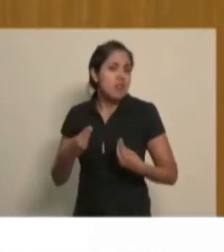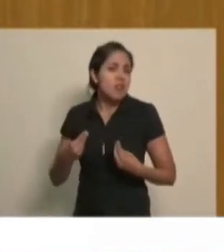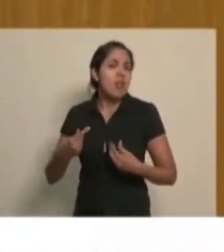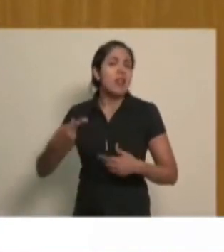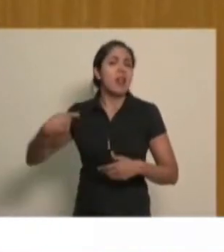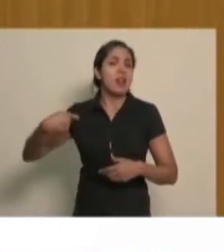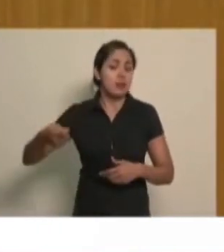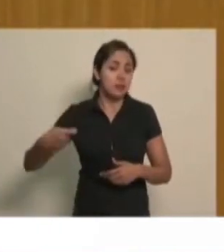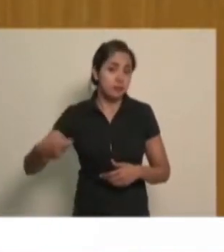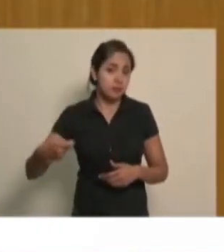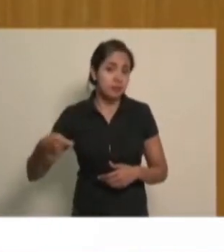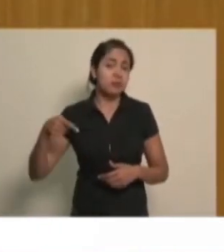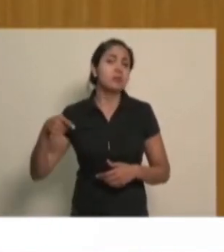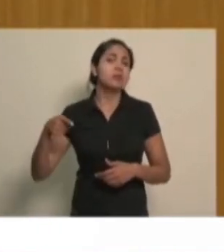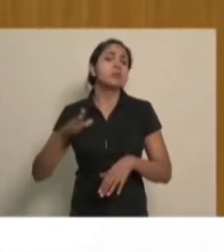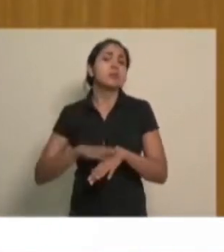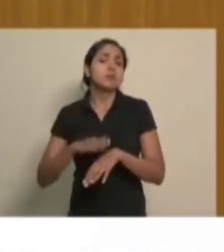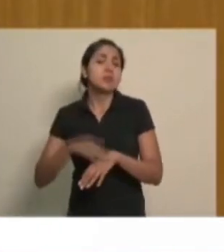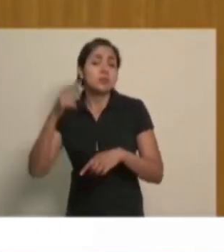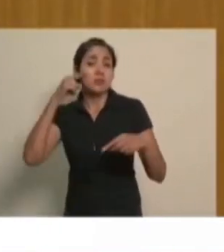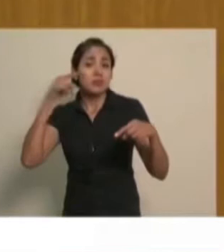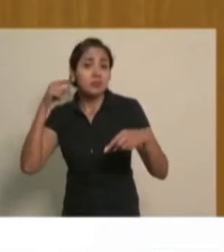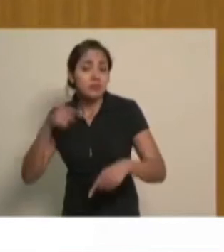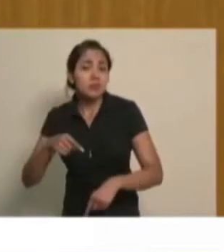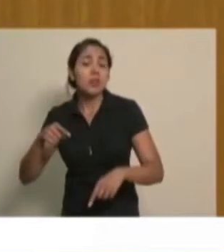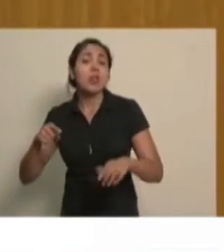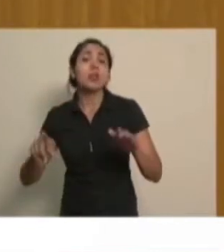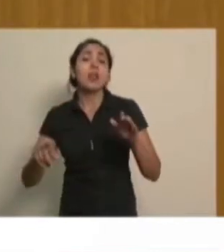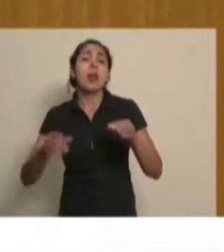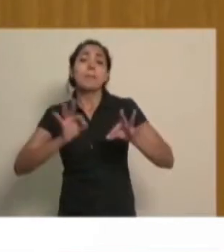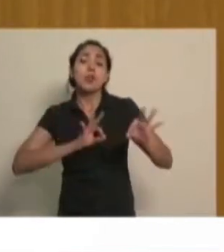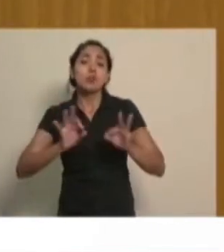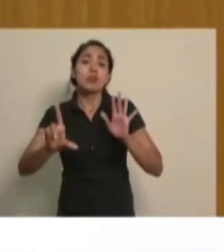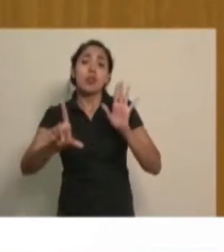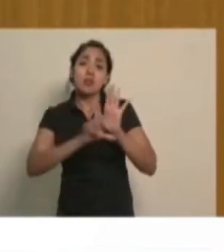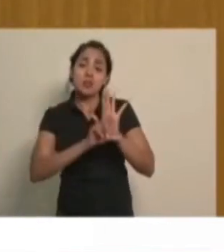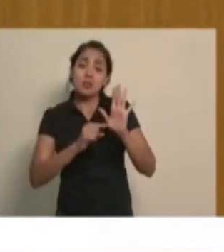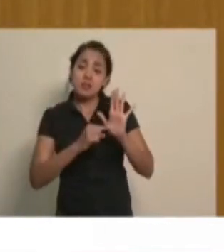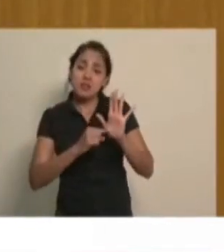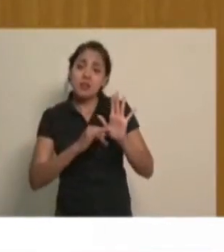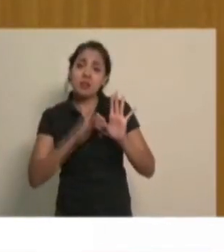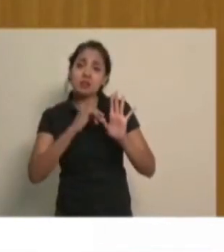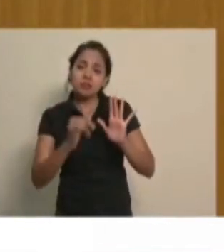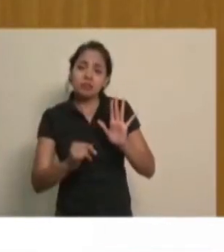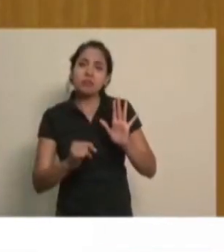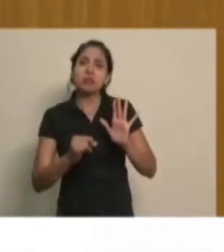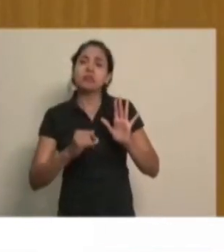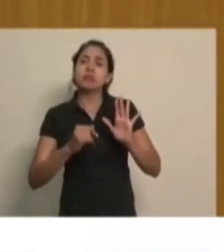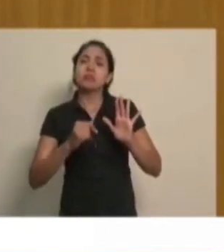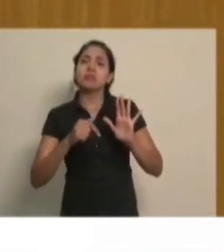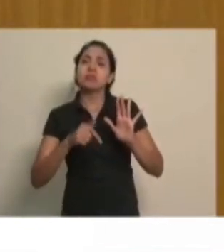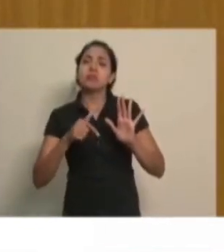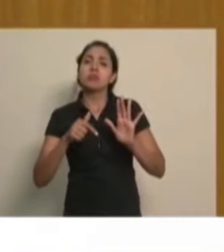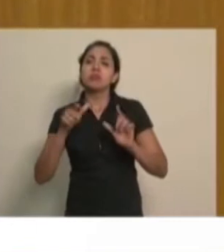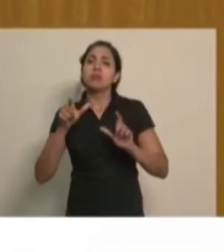caja jubilatorias en cabeza del instituto, del proyecto de ley que clarifica el hecho imponible entre